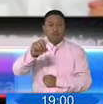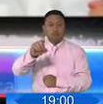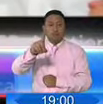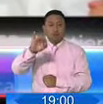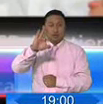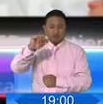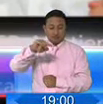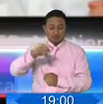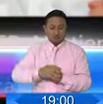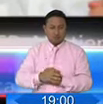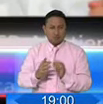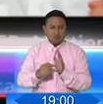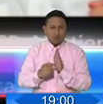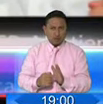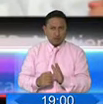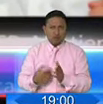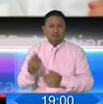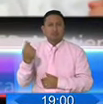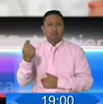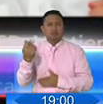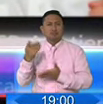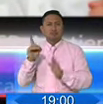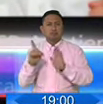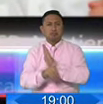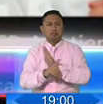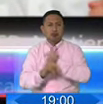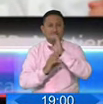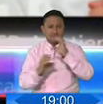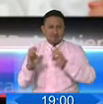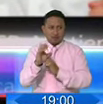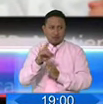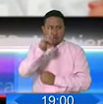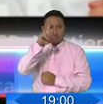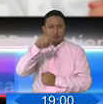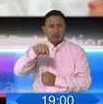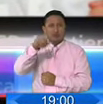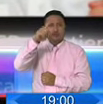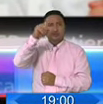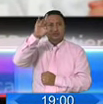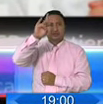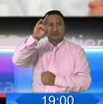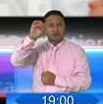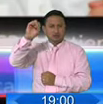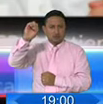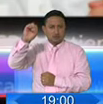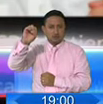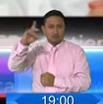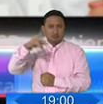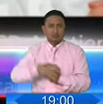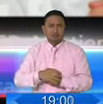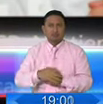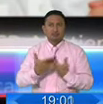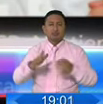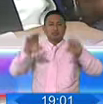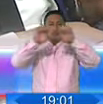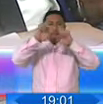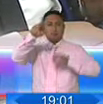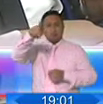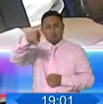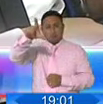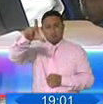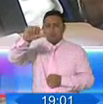cual se revelarían transferencias por cerca de $1.700.000 a través de la compañía Plastiquim S.A.,